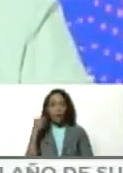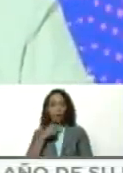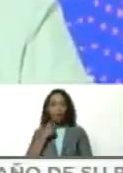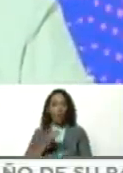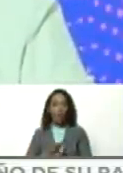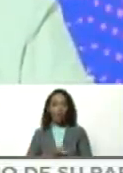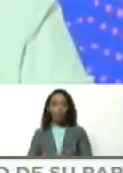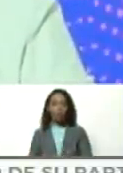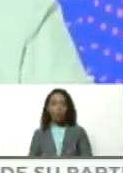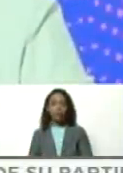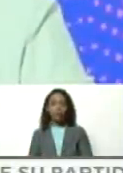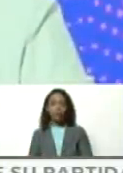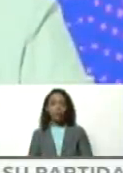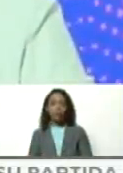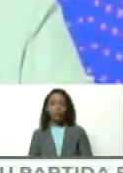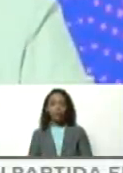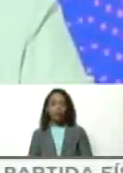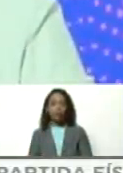Y